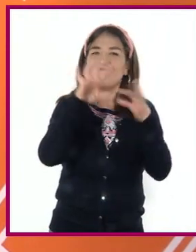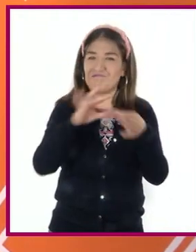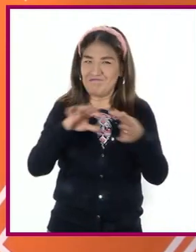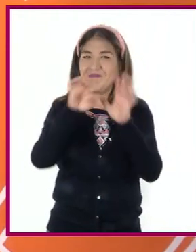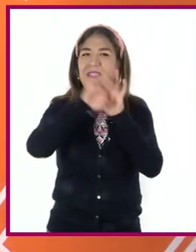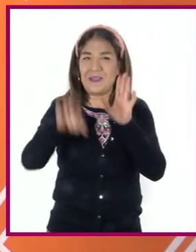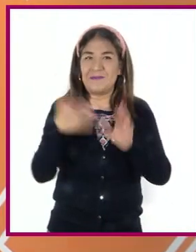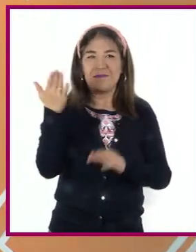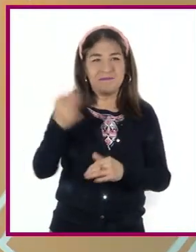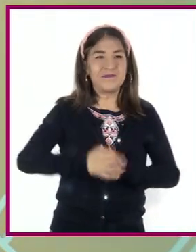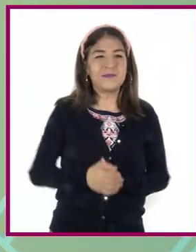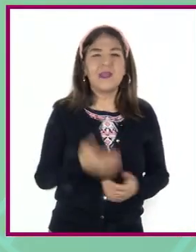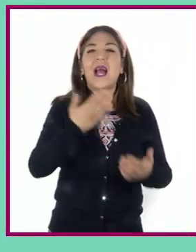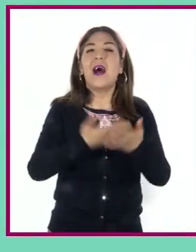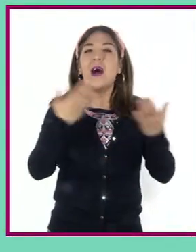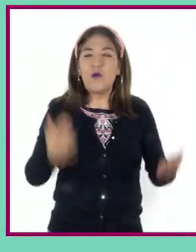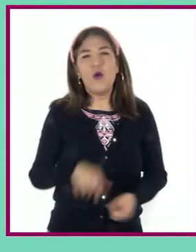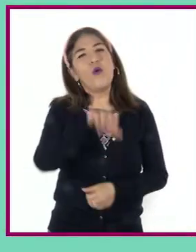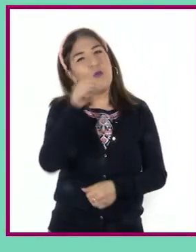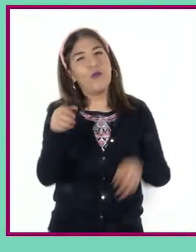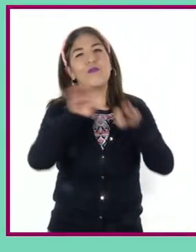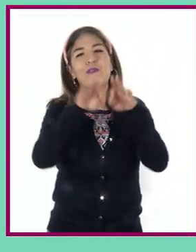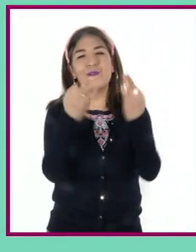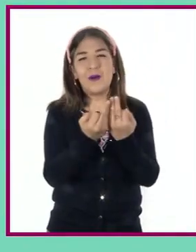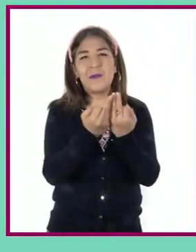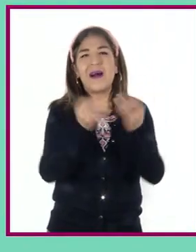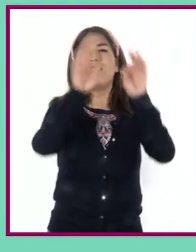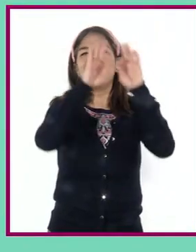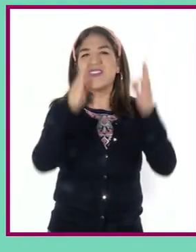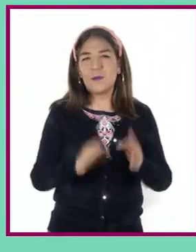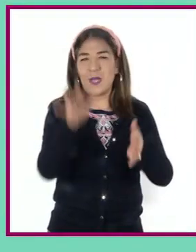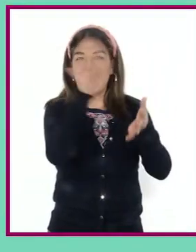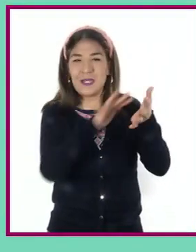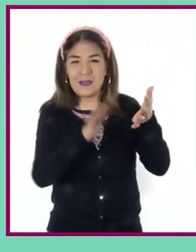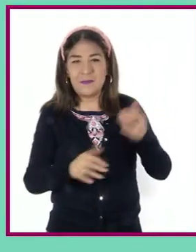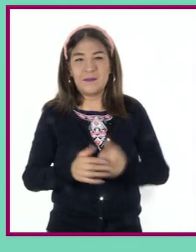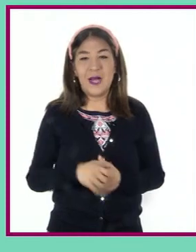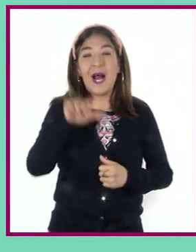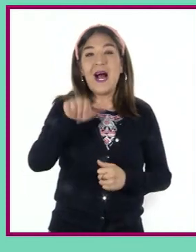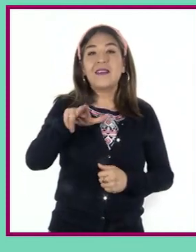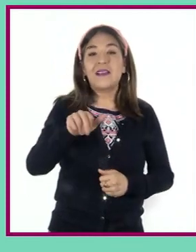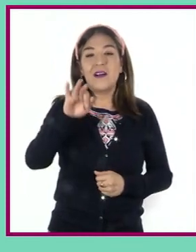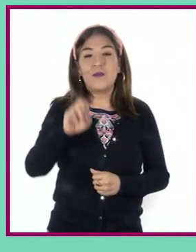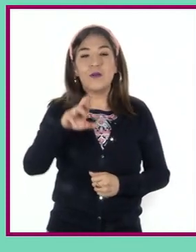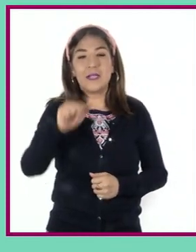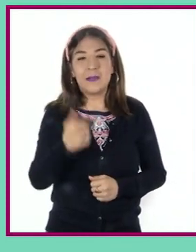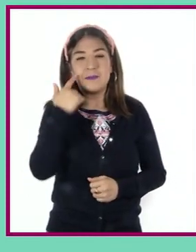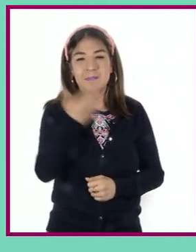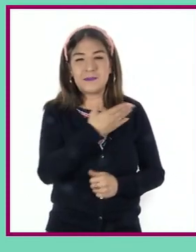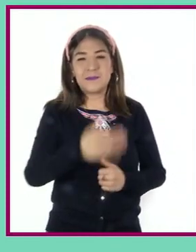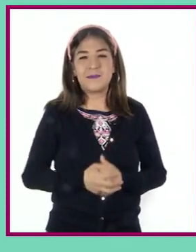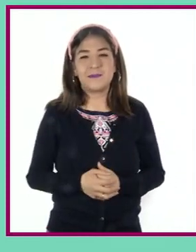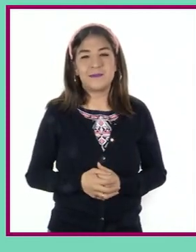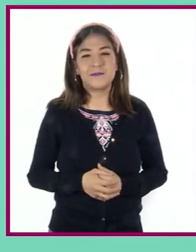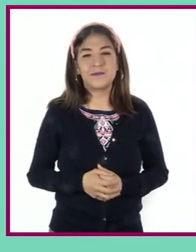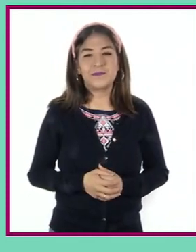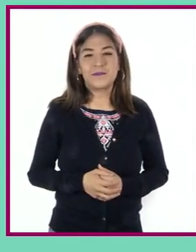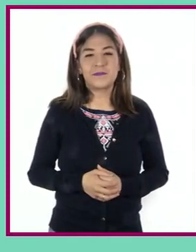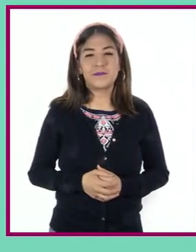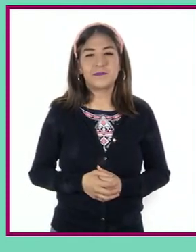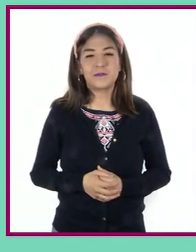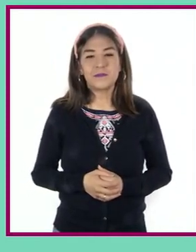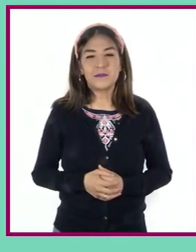bien. A ver, quiero ejemplificar estas figuras con frases simples para ver si me quedaron claras. Cuando